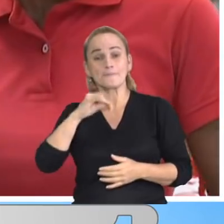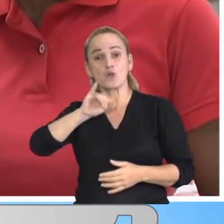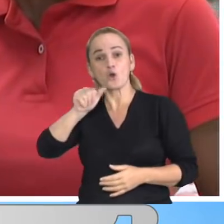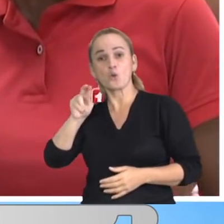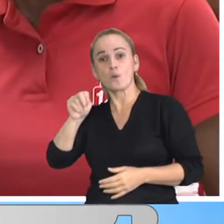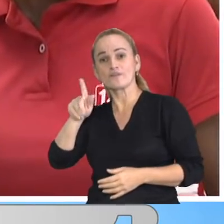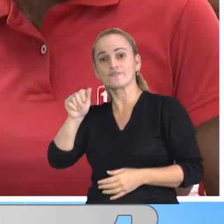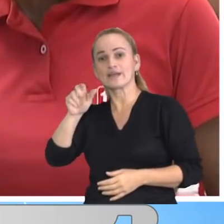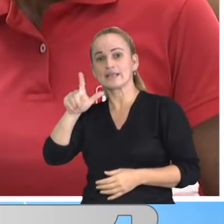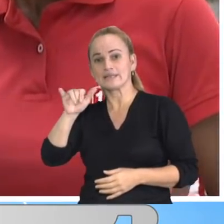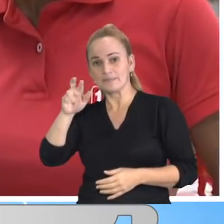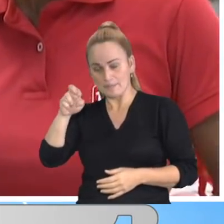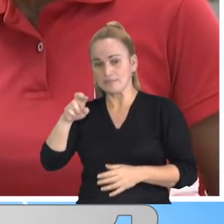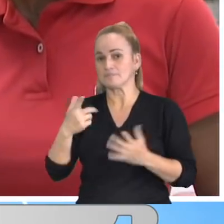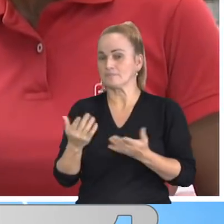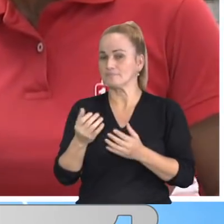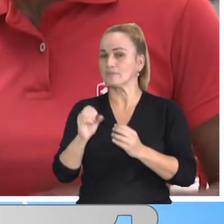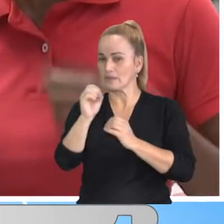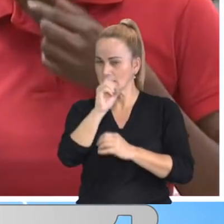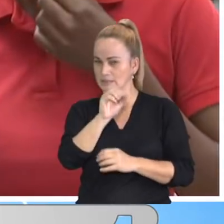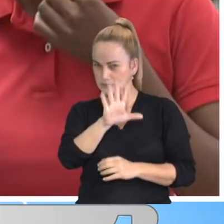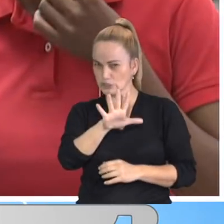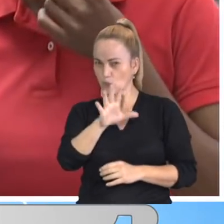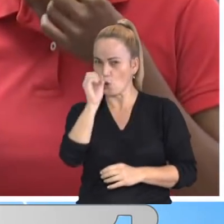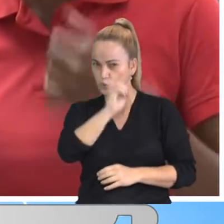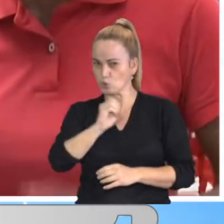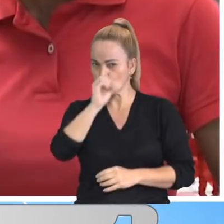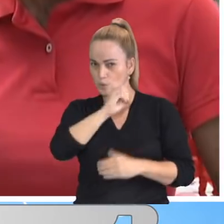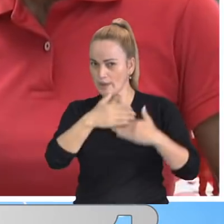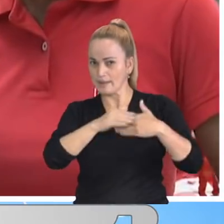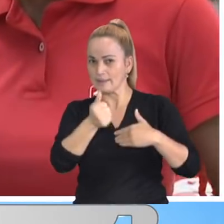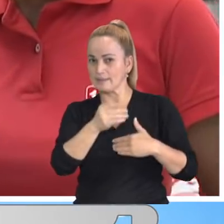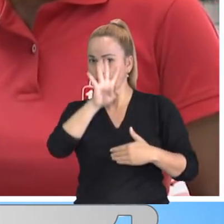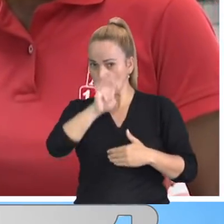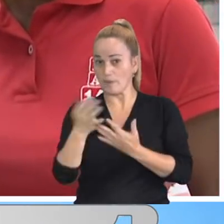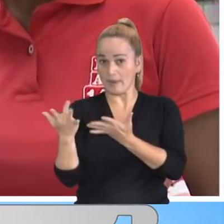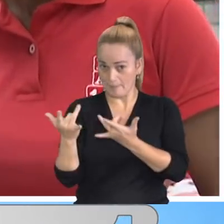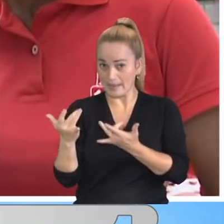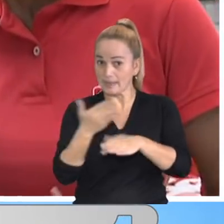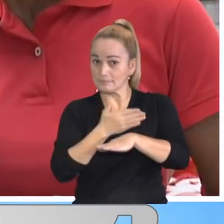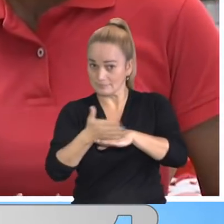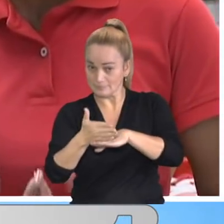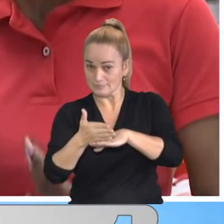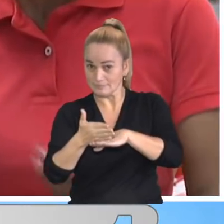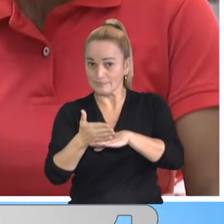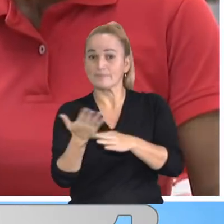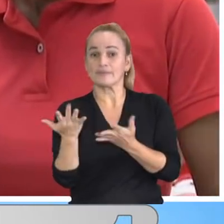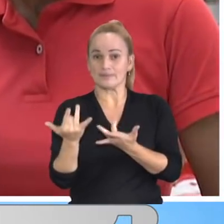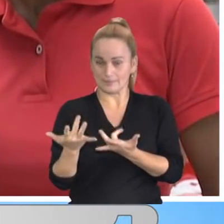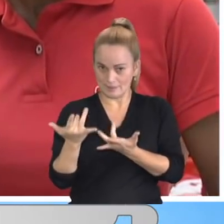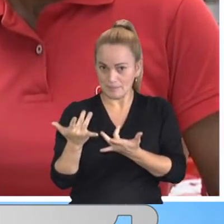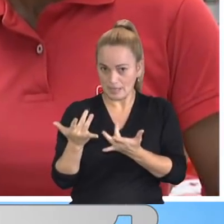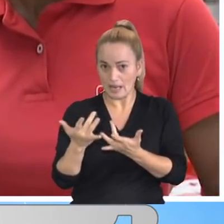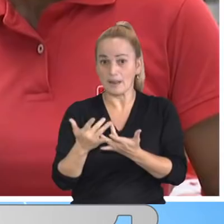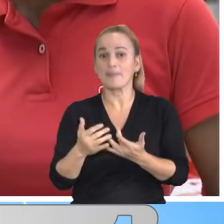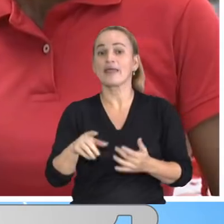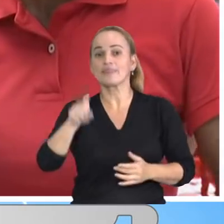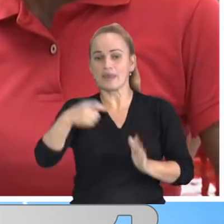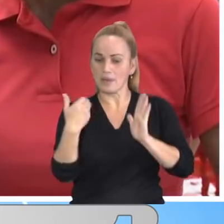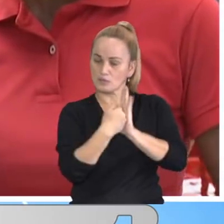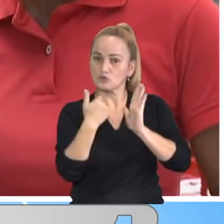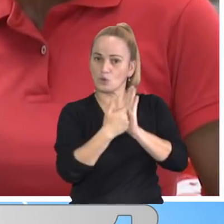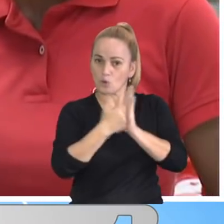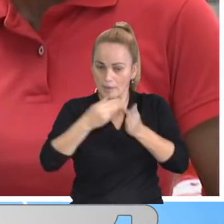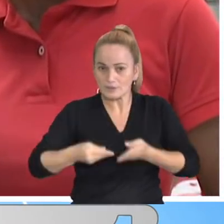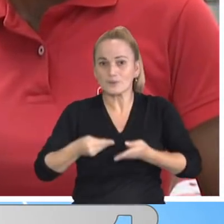hizo el 5 de octubre, hasta el 19, tiene 10 días hábiles. Después de eso, tenemos que pasar unos documentos para poder